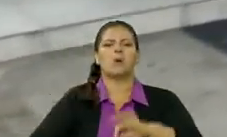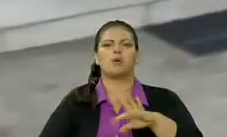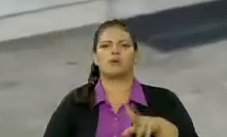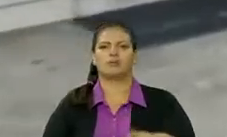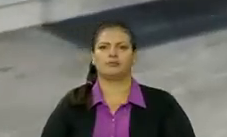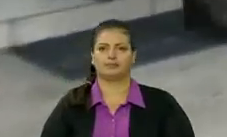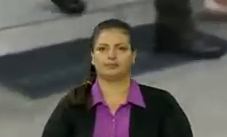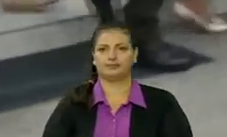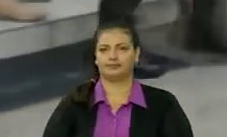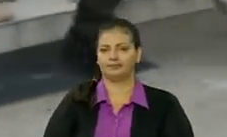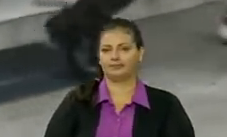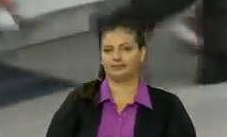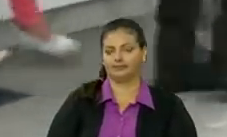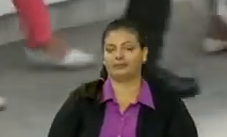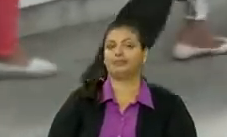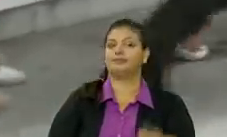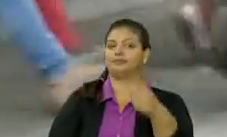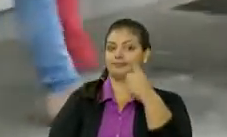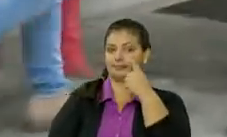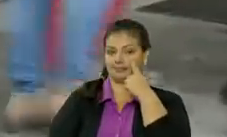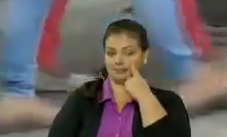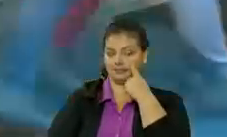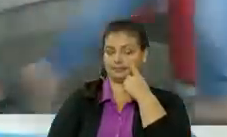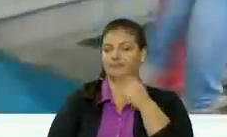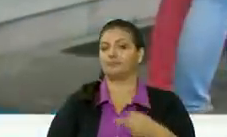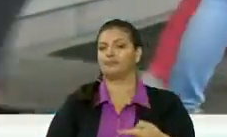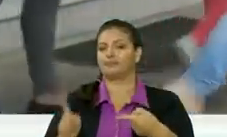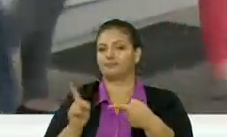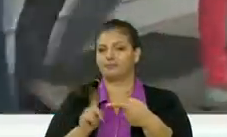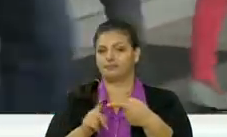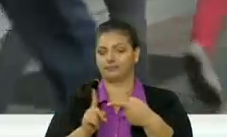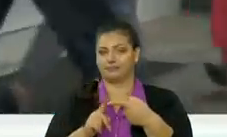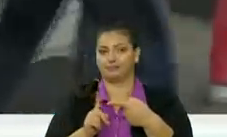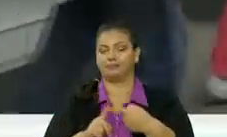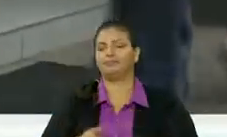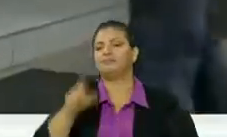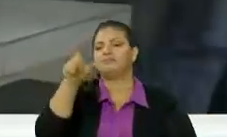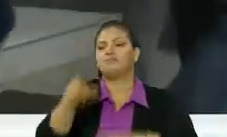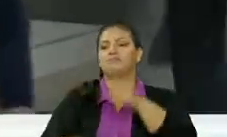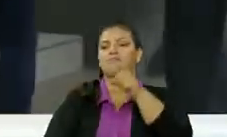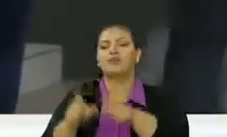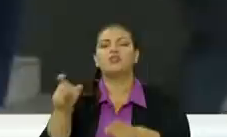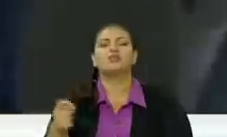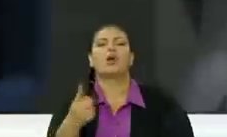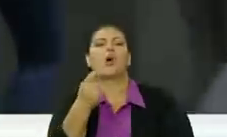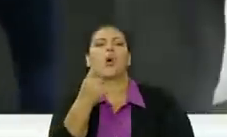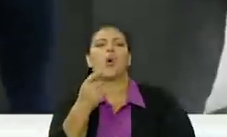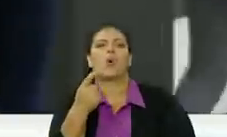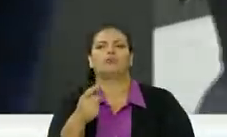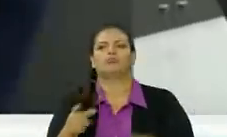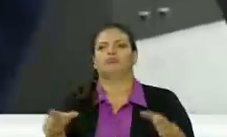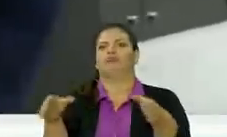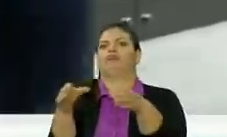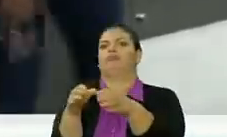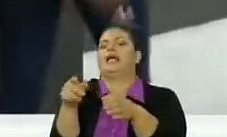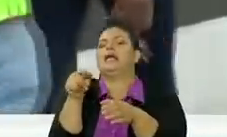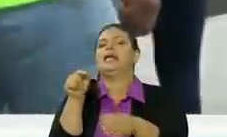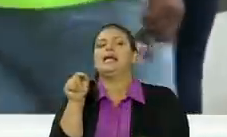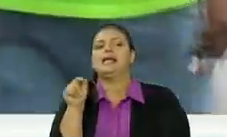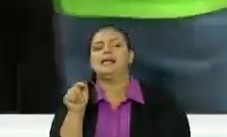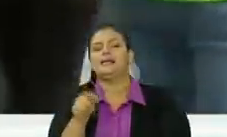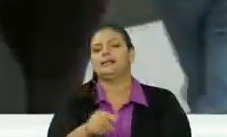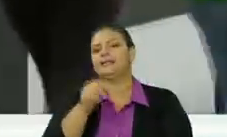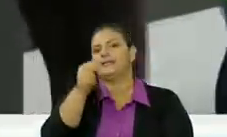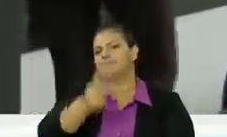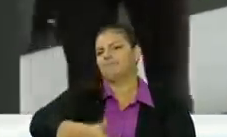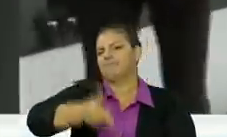La banda, conformada por 11 personas, se dedicaba a robar teléfonos móviles a los ciudadanos que asistían a eventos públicos.